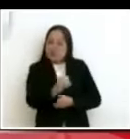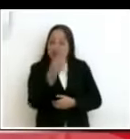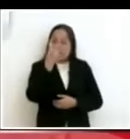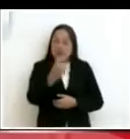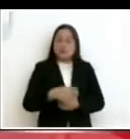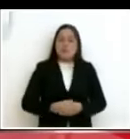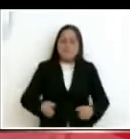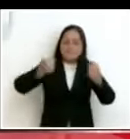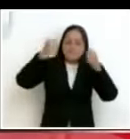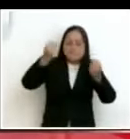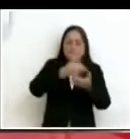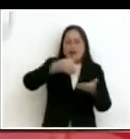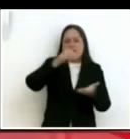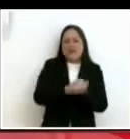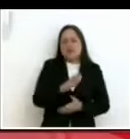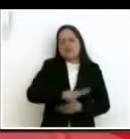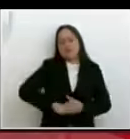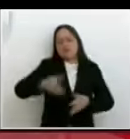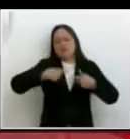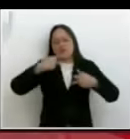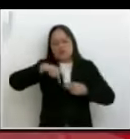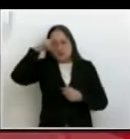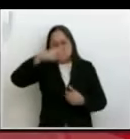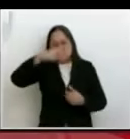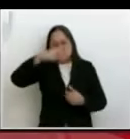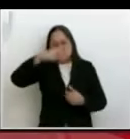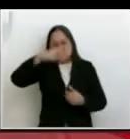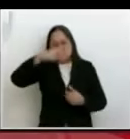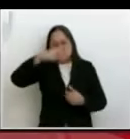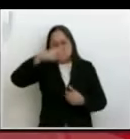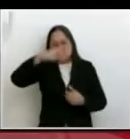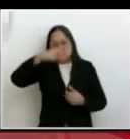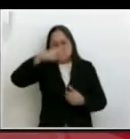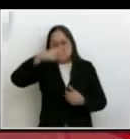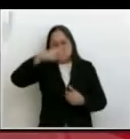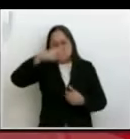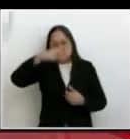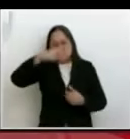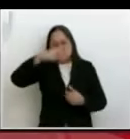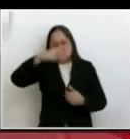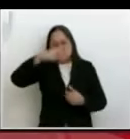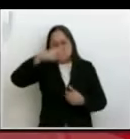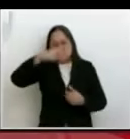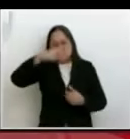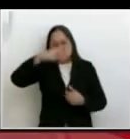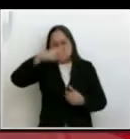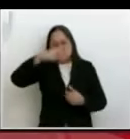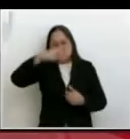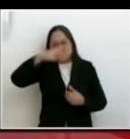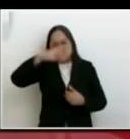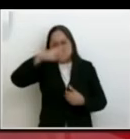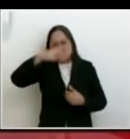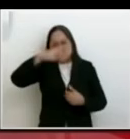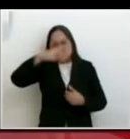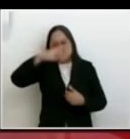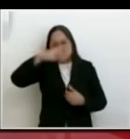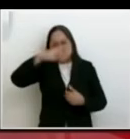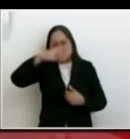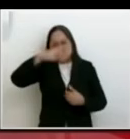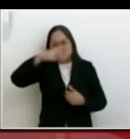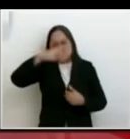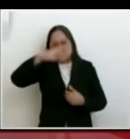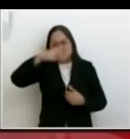valiente, sabio y honesto pueblo de México! Bueno, amigos, así le dio tremenda arrastrada Andrea Chávez